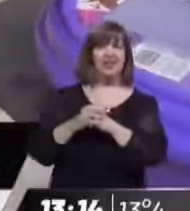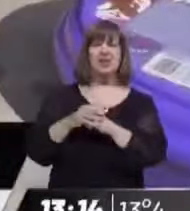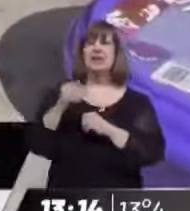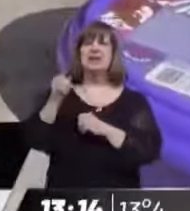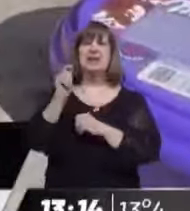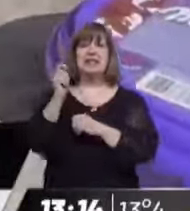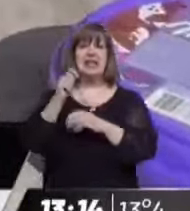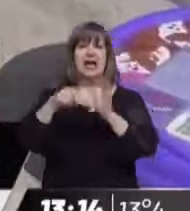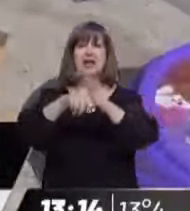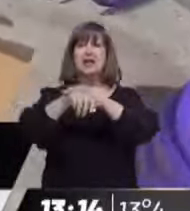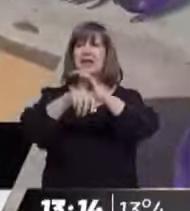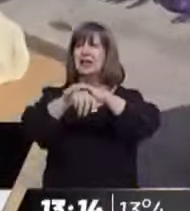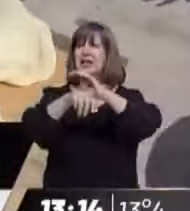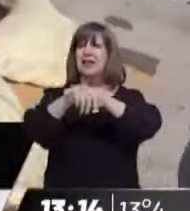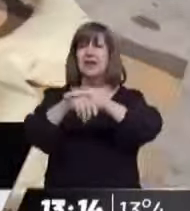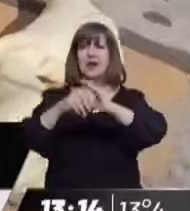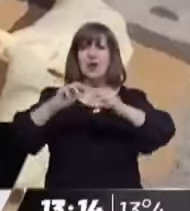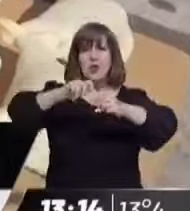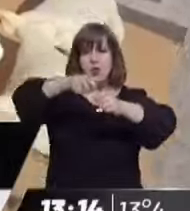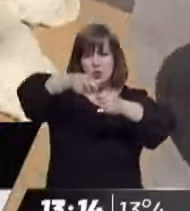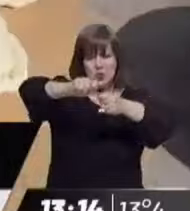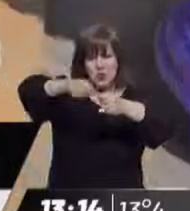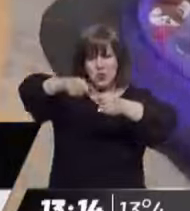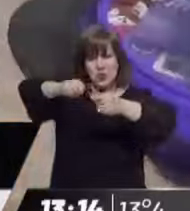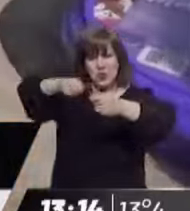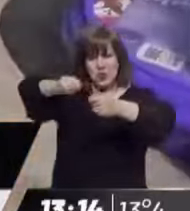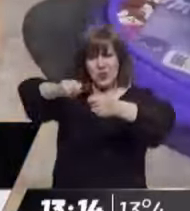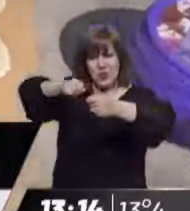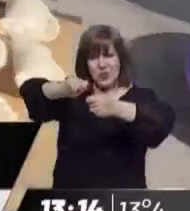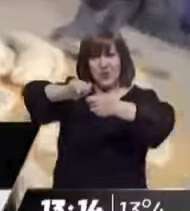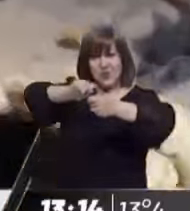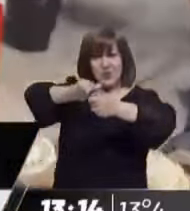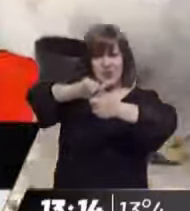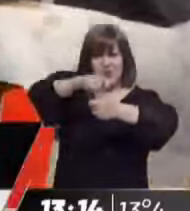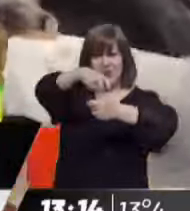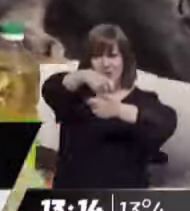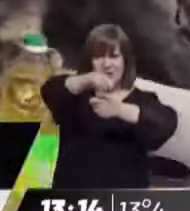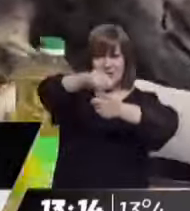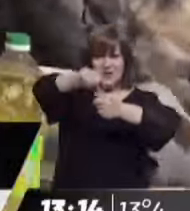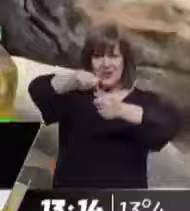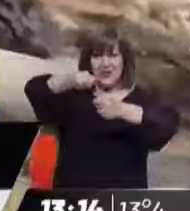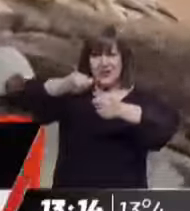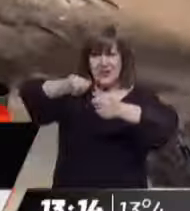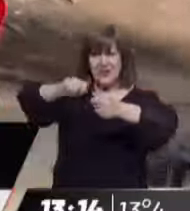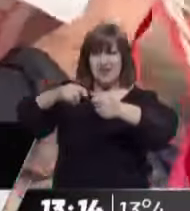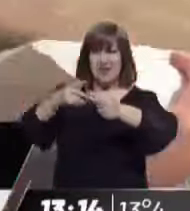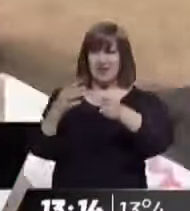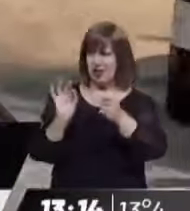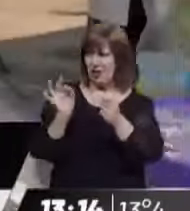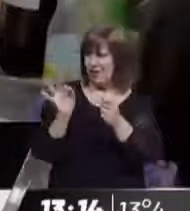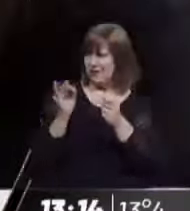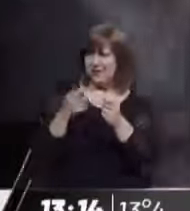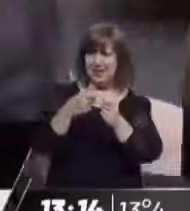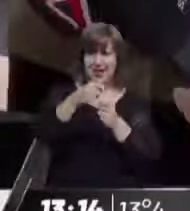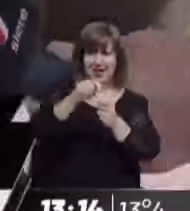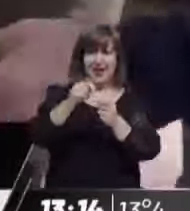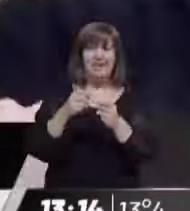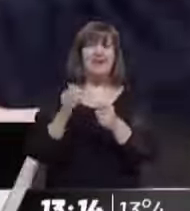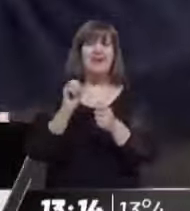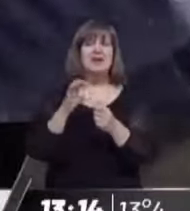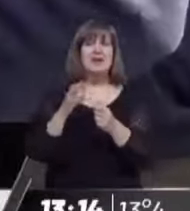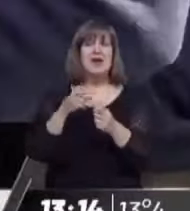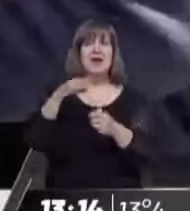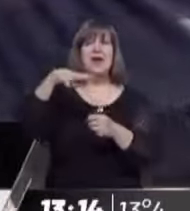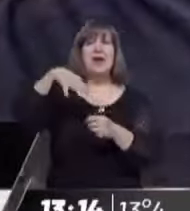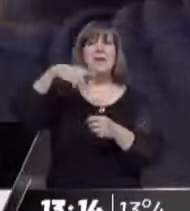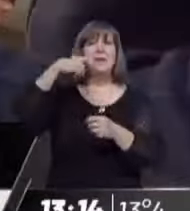Contame quién es las manos. Mirá el repulgue, lo bien que te ha salido. ¿Lo hiciste vos? No. La madre que da de mamar y hace repulgue. Todo haces, tu nombre.